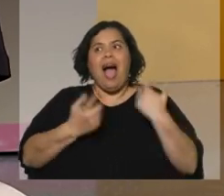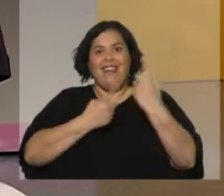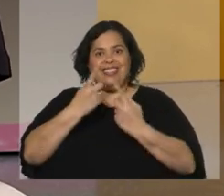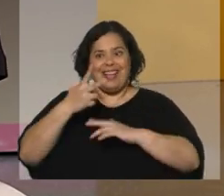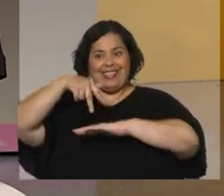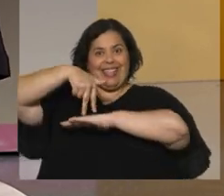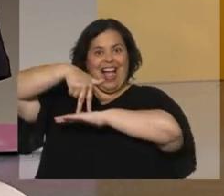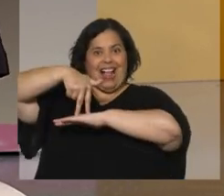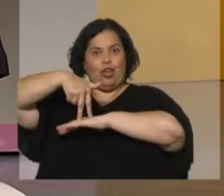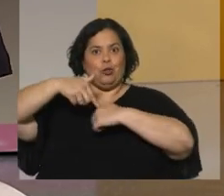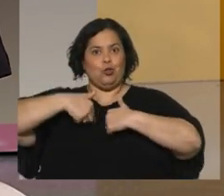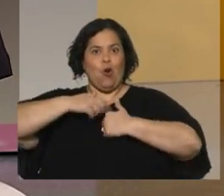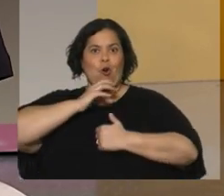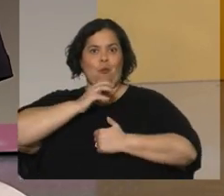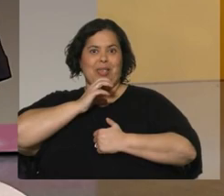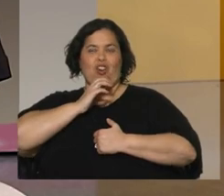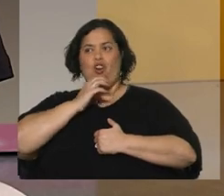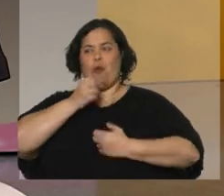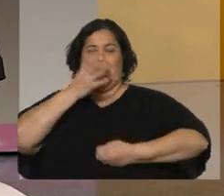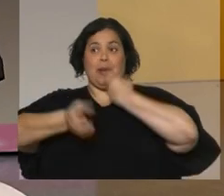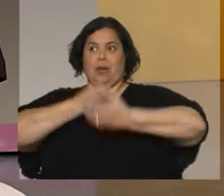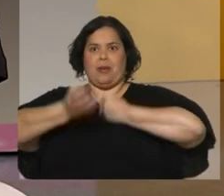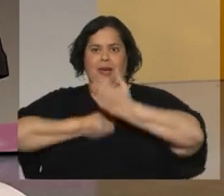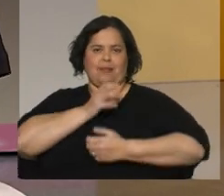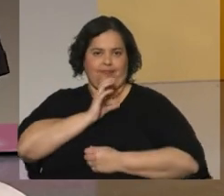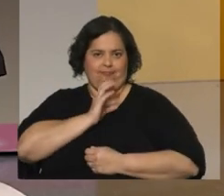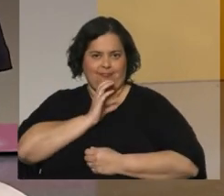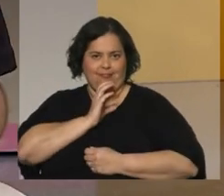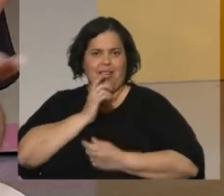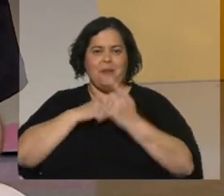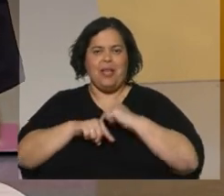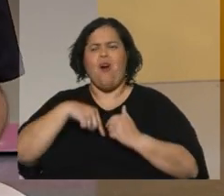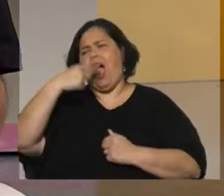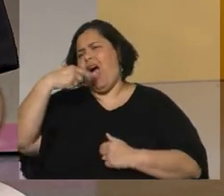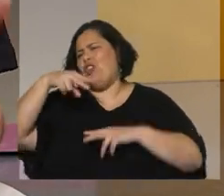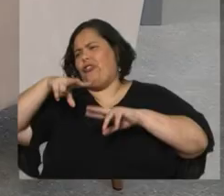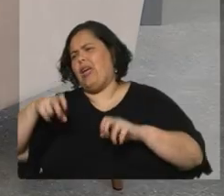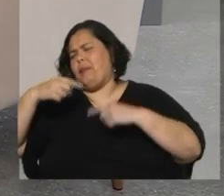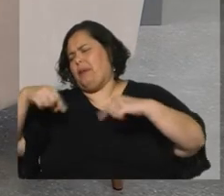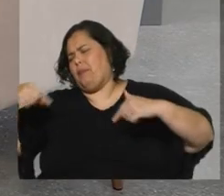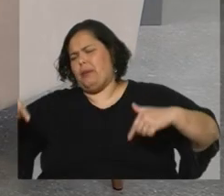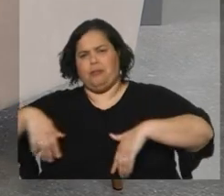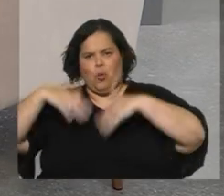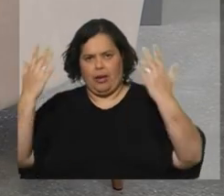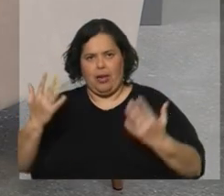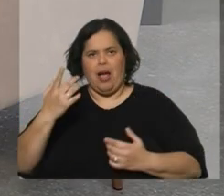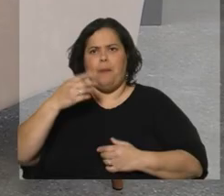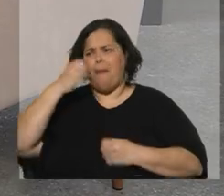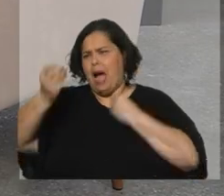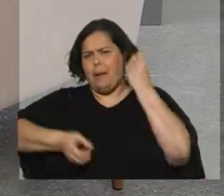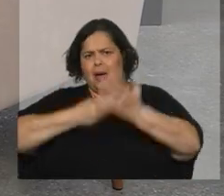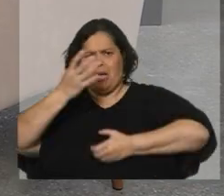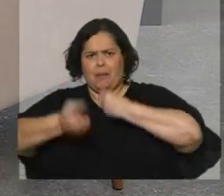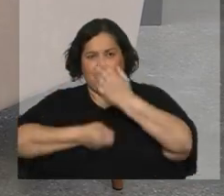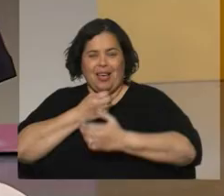escenario yo utilizo mucho el humor como catarsis viste entonces bueno hablo de X cosas de los trajes o de las mesas y empiezo a hacer